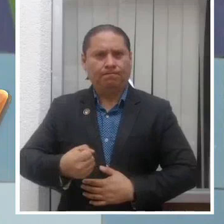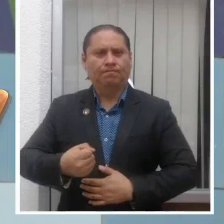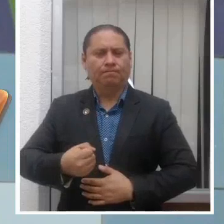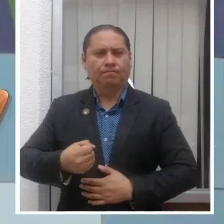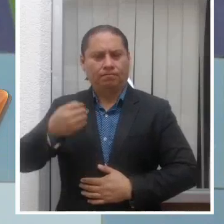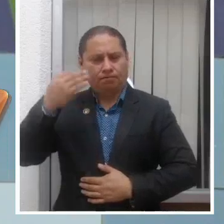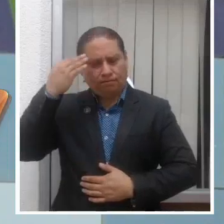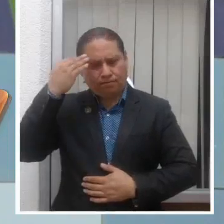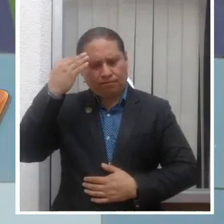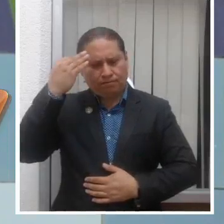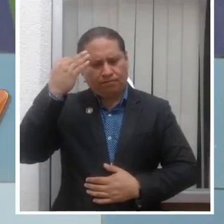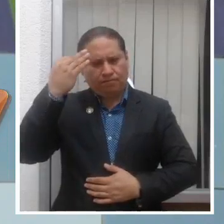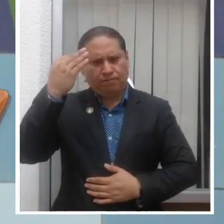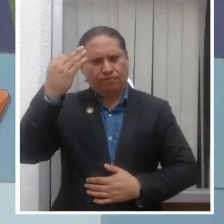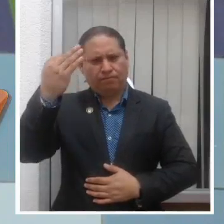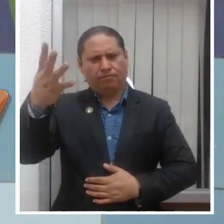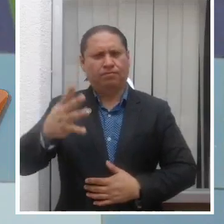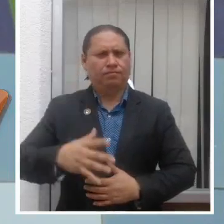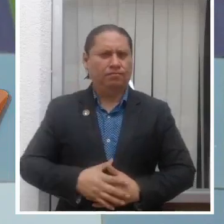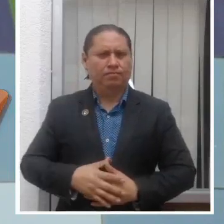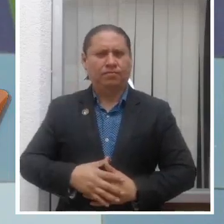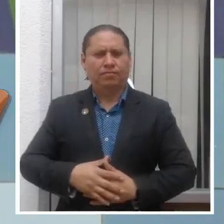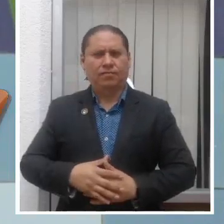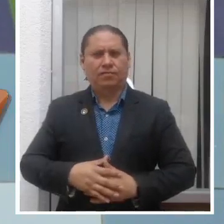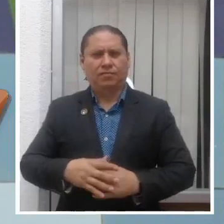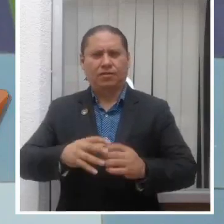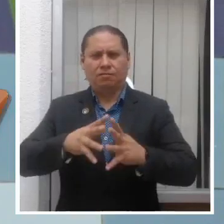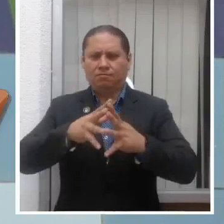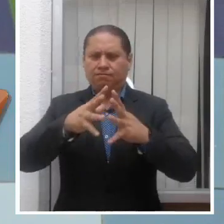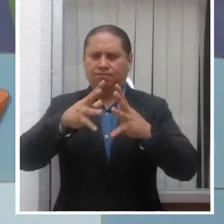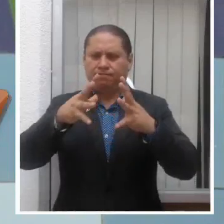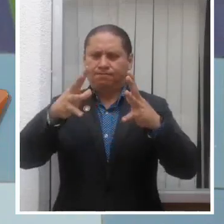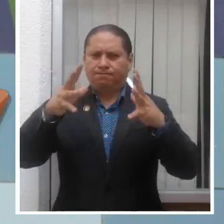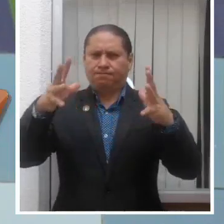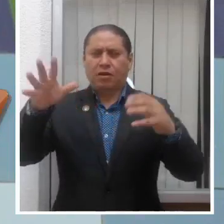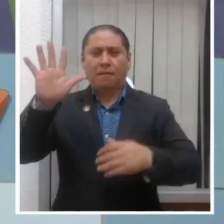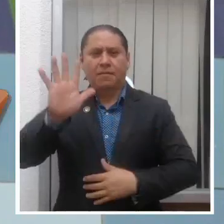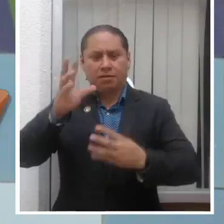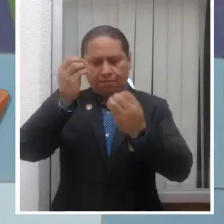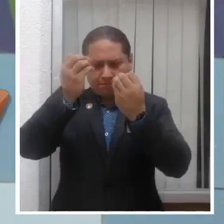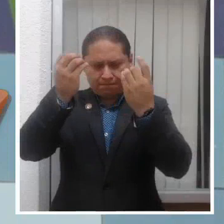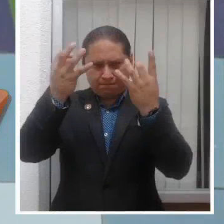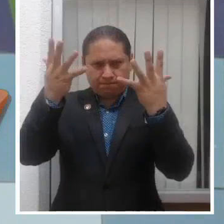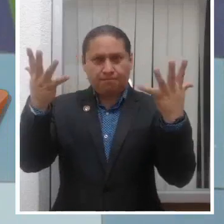el tiempo todo se me multiplicó en forma de bendiciones.